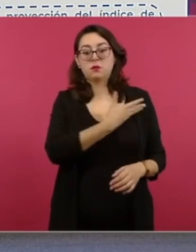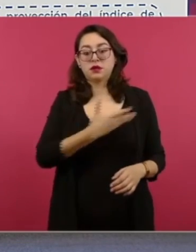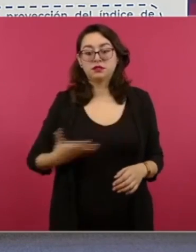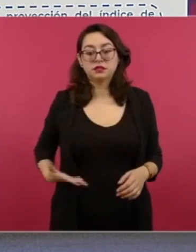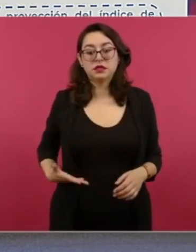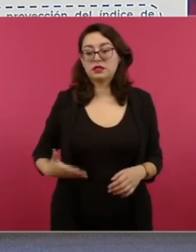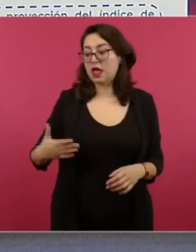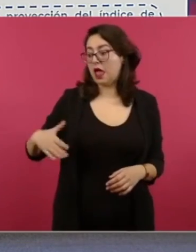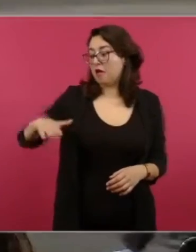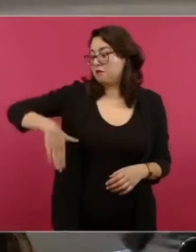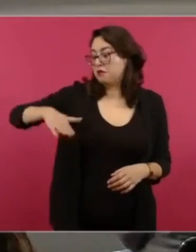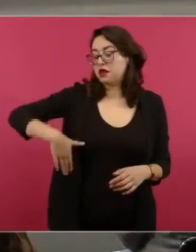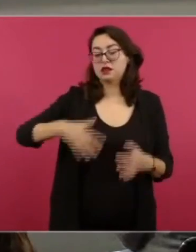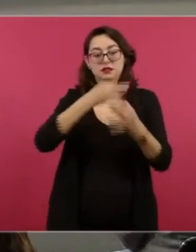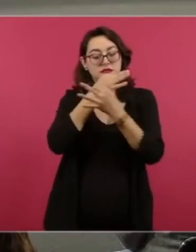acaba de declarar